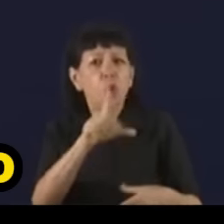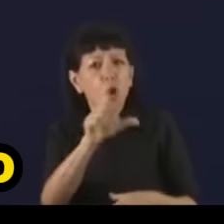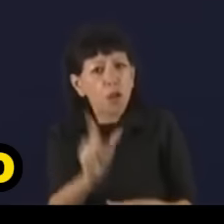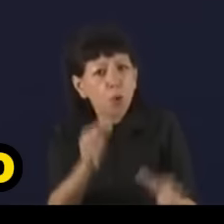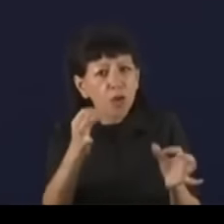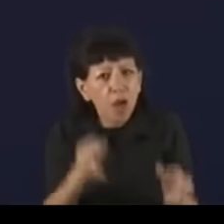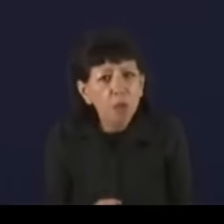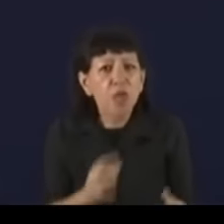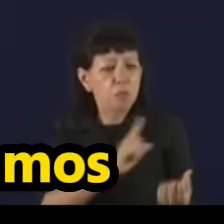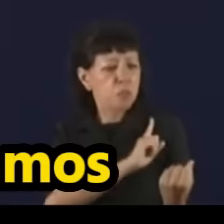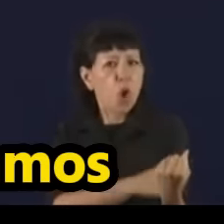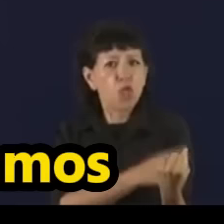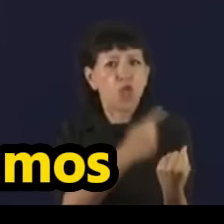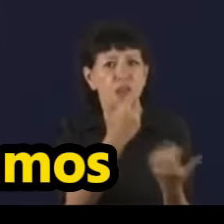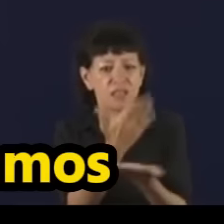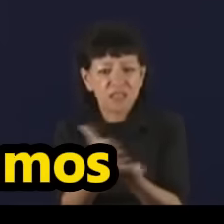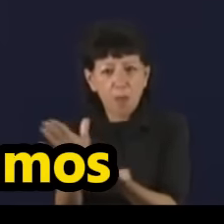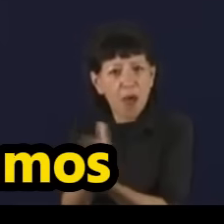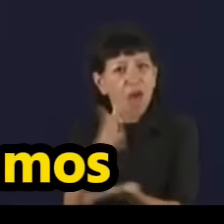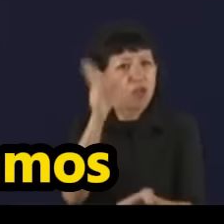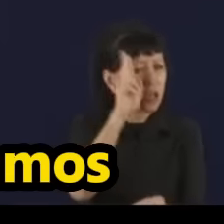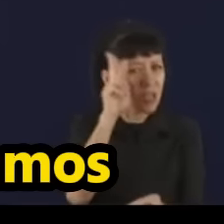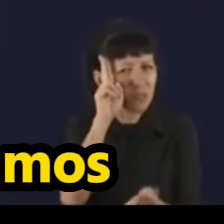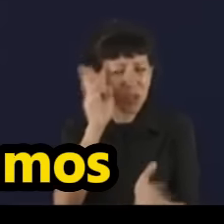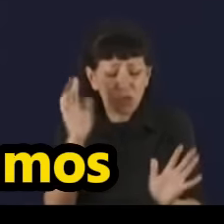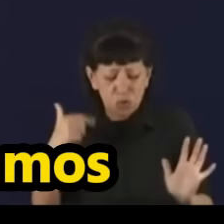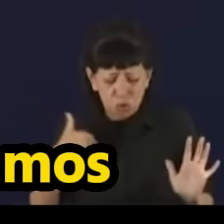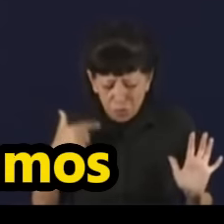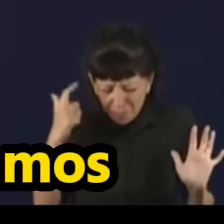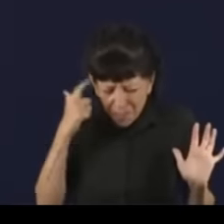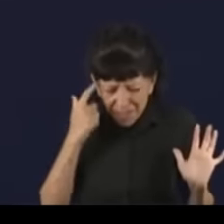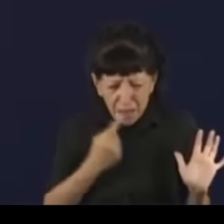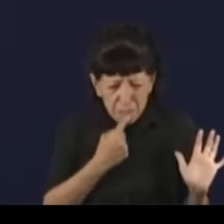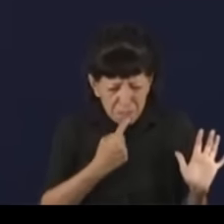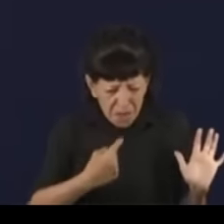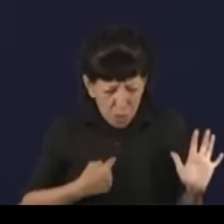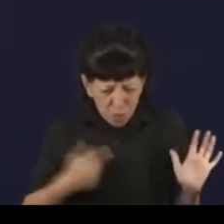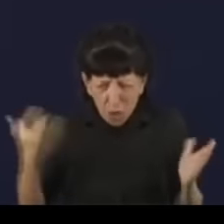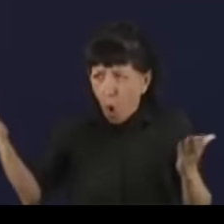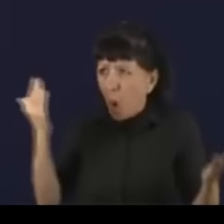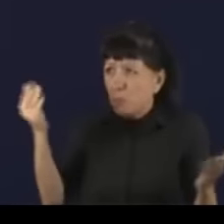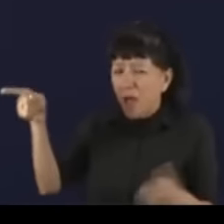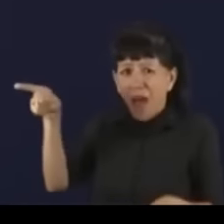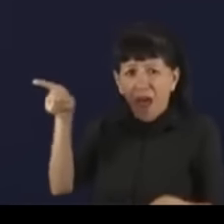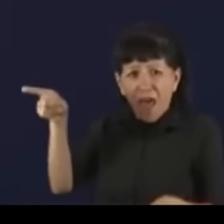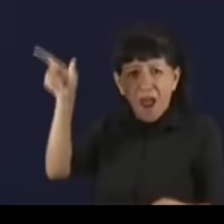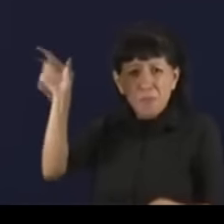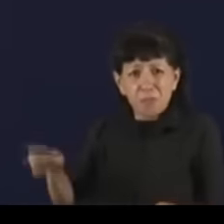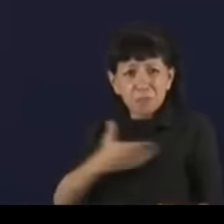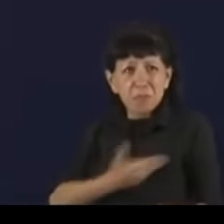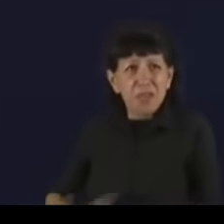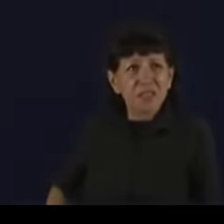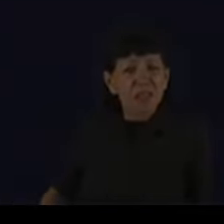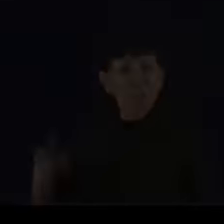todo el respeto que no quiero ni pensar que en la pregunta hayamos comparado a la oposición con Maduro.